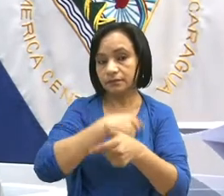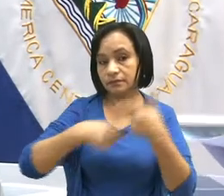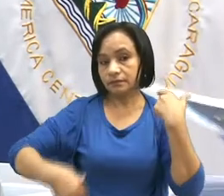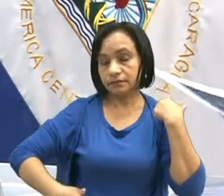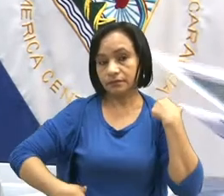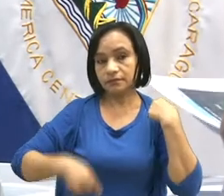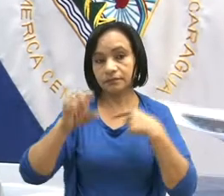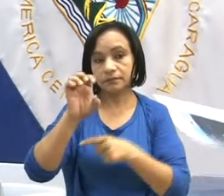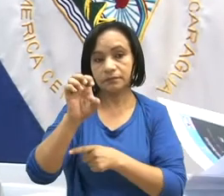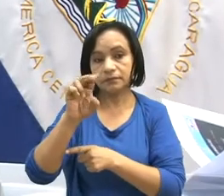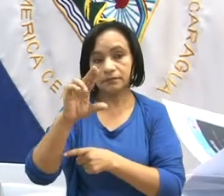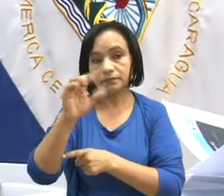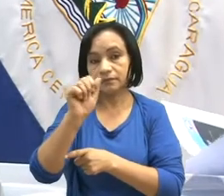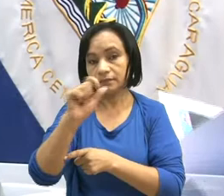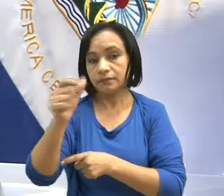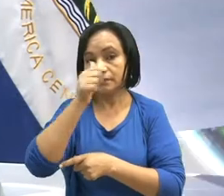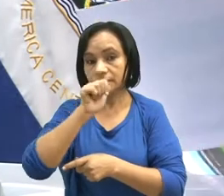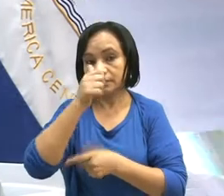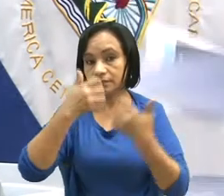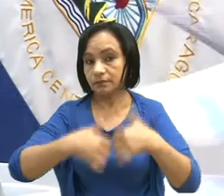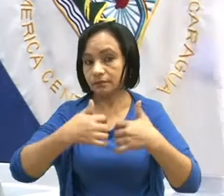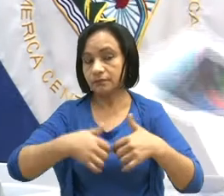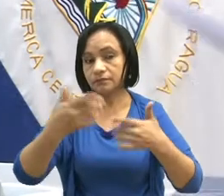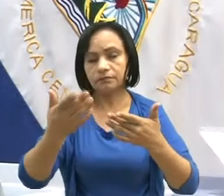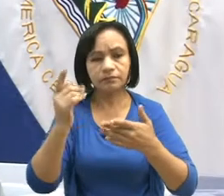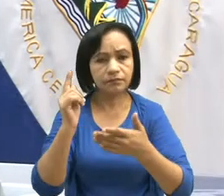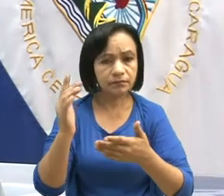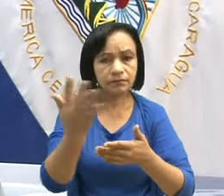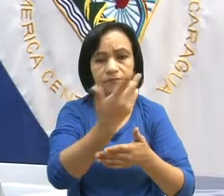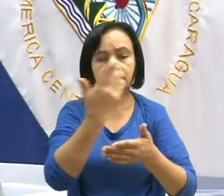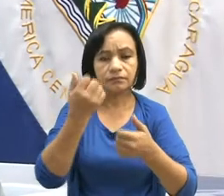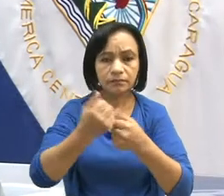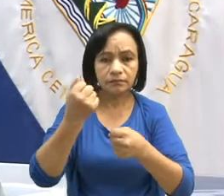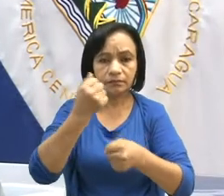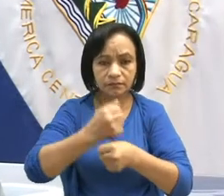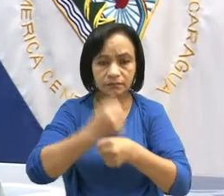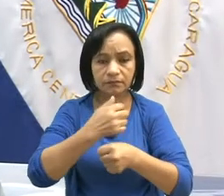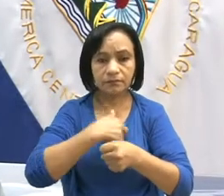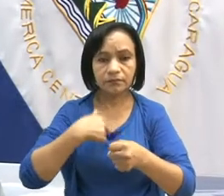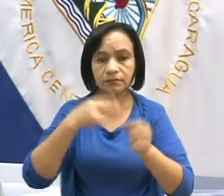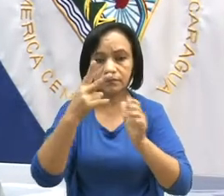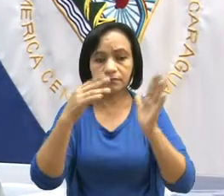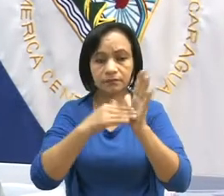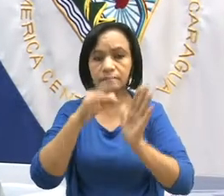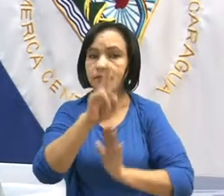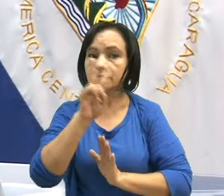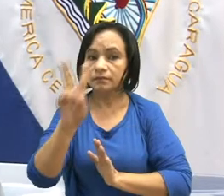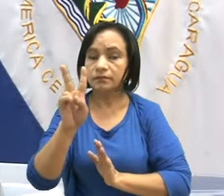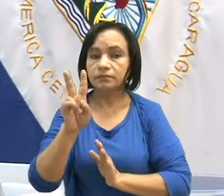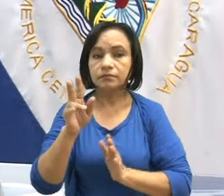él entendemos en principio pues todos los ejes y líneas generales planteados para este 2022 de parte de ENACAL, compañero, pero